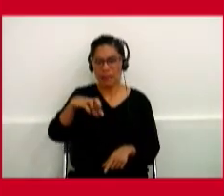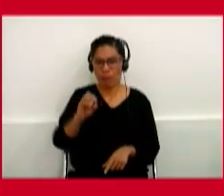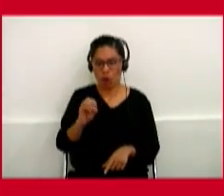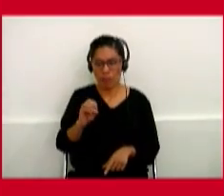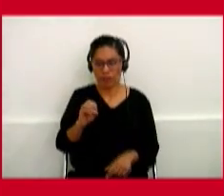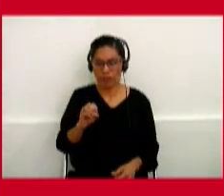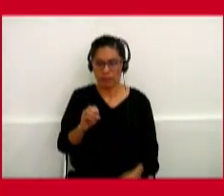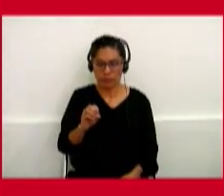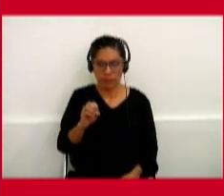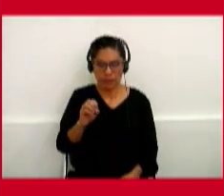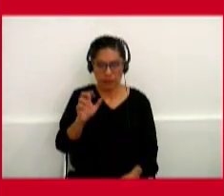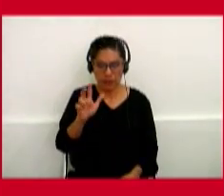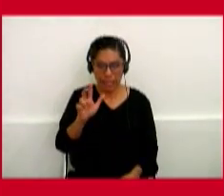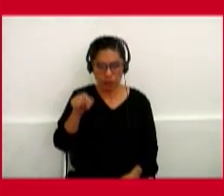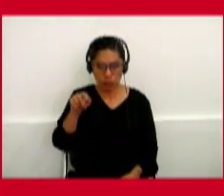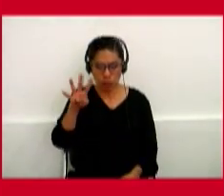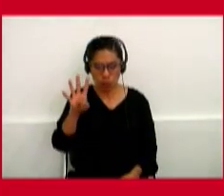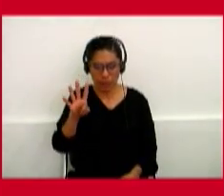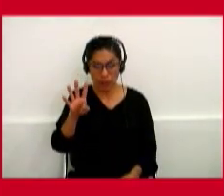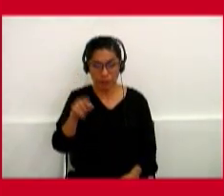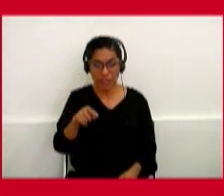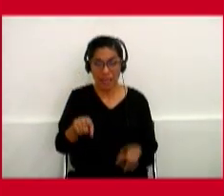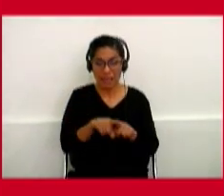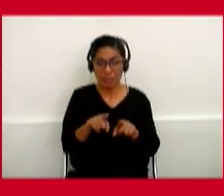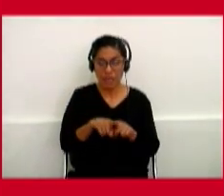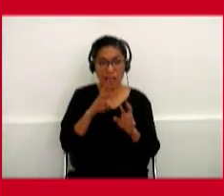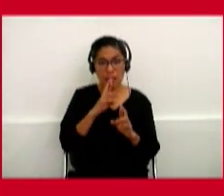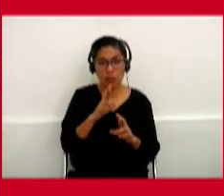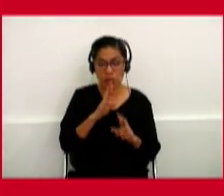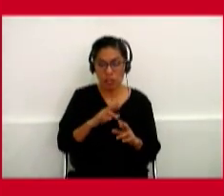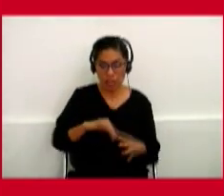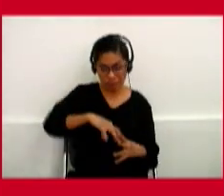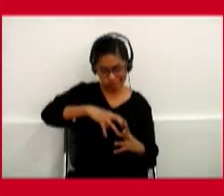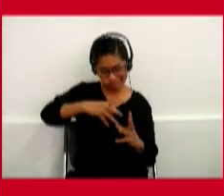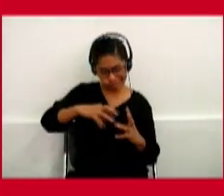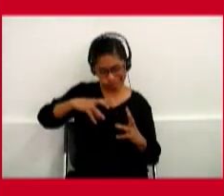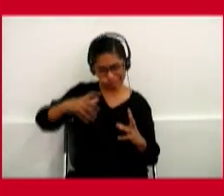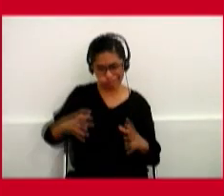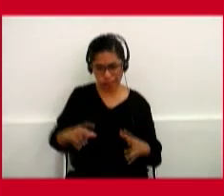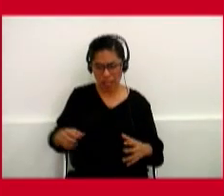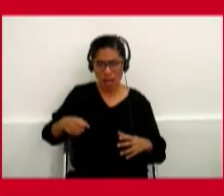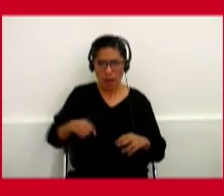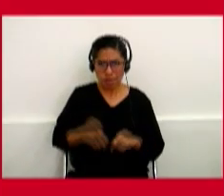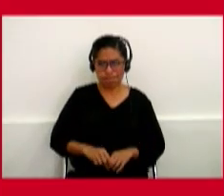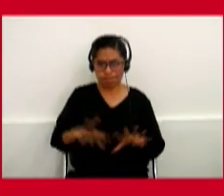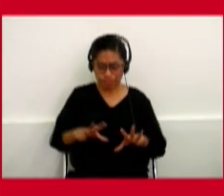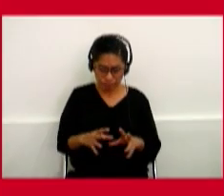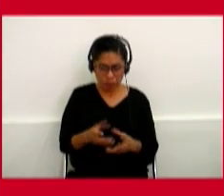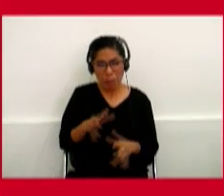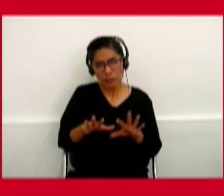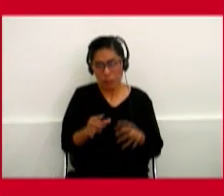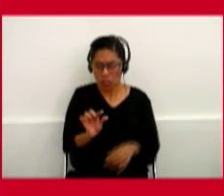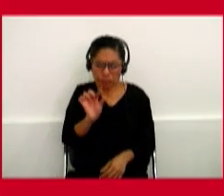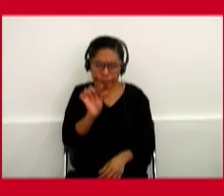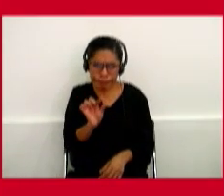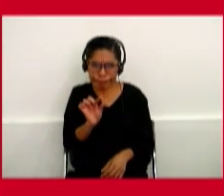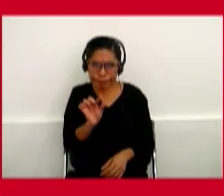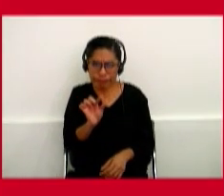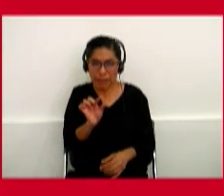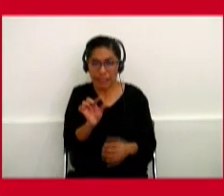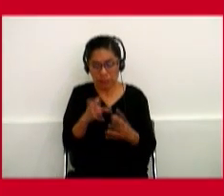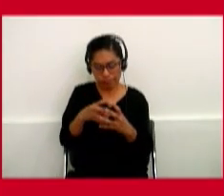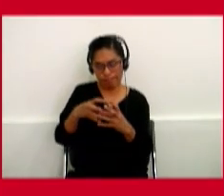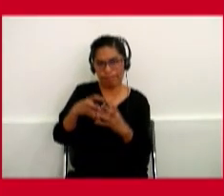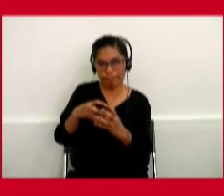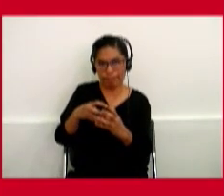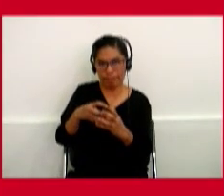Hicimos análisis de fragmentación para ver el tamaño del fragmento. Recordemos que es un diámetro de 54 milímetros. La